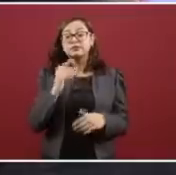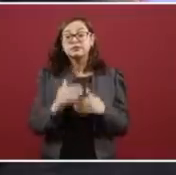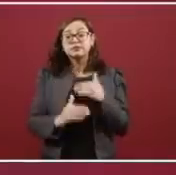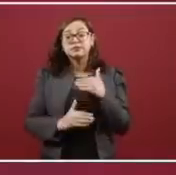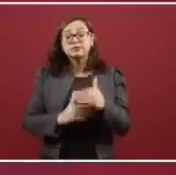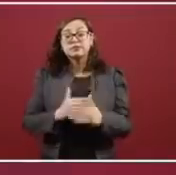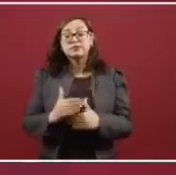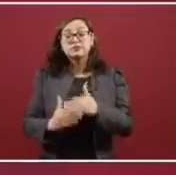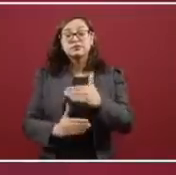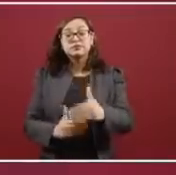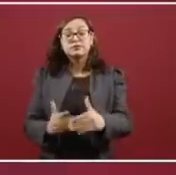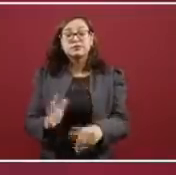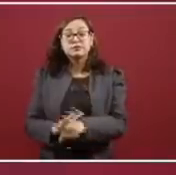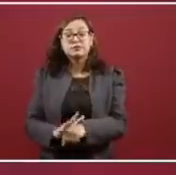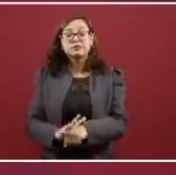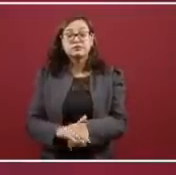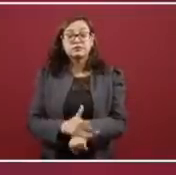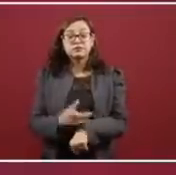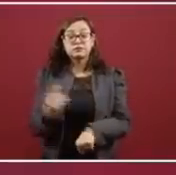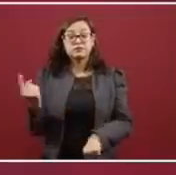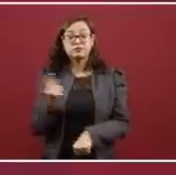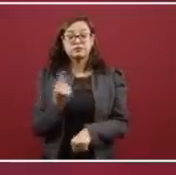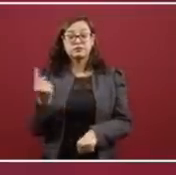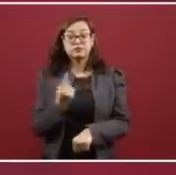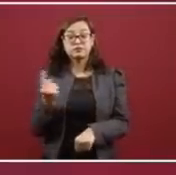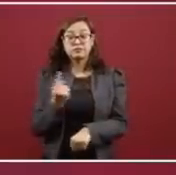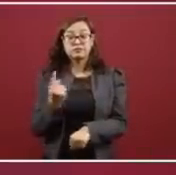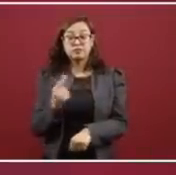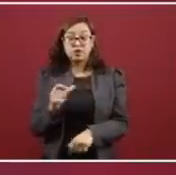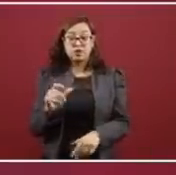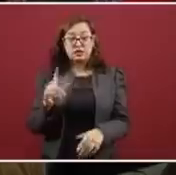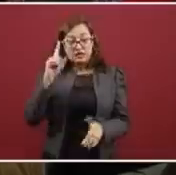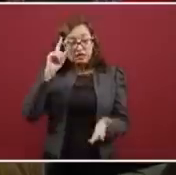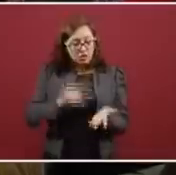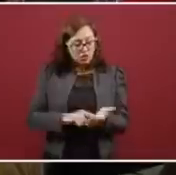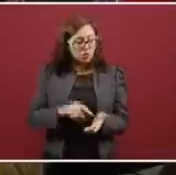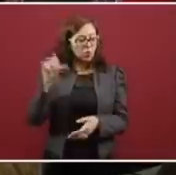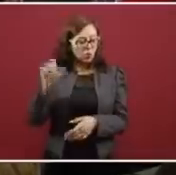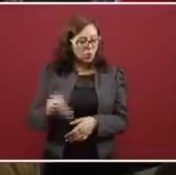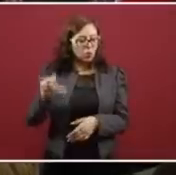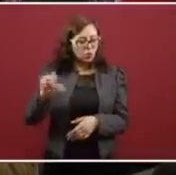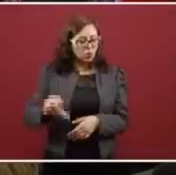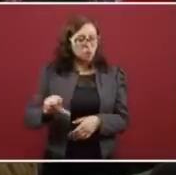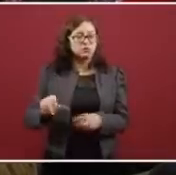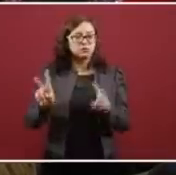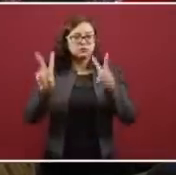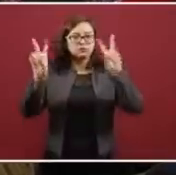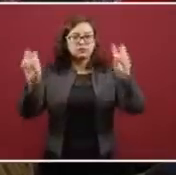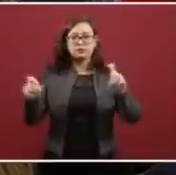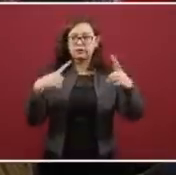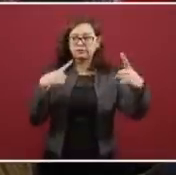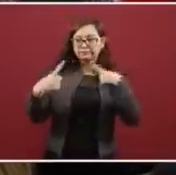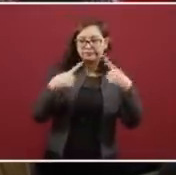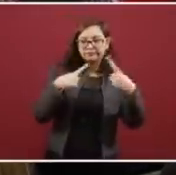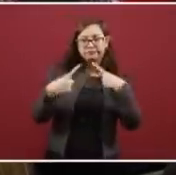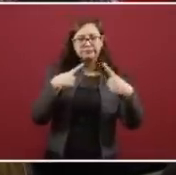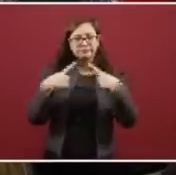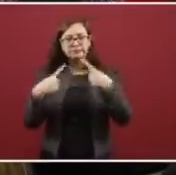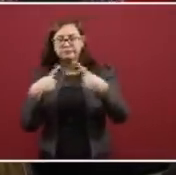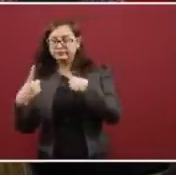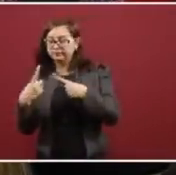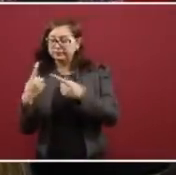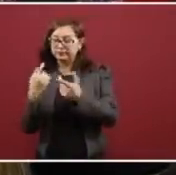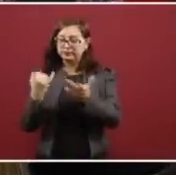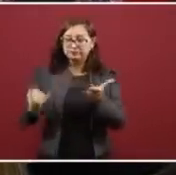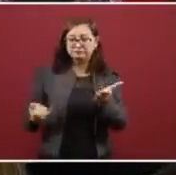porque este creo que hoy se va a discutir y hoy